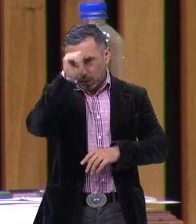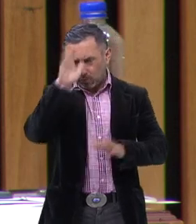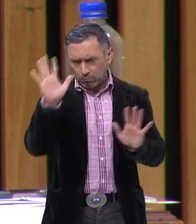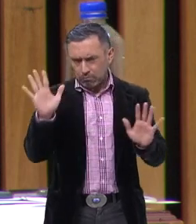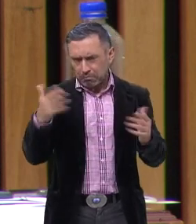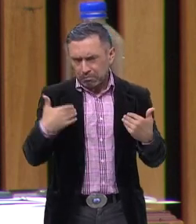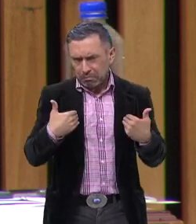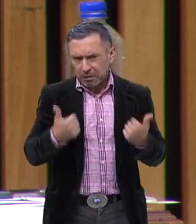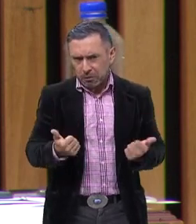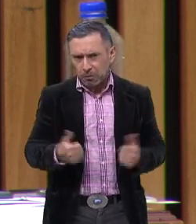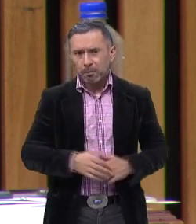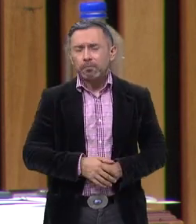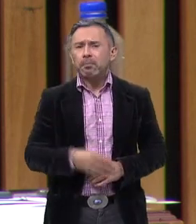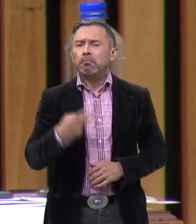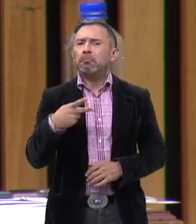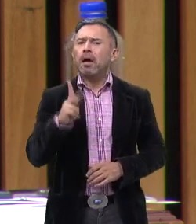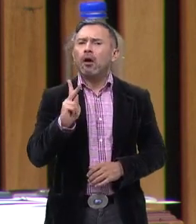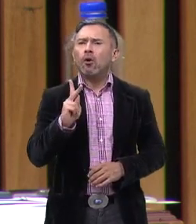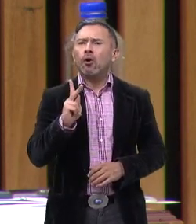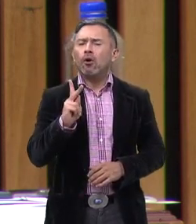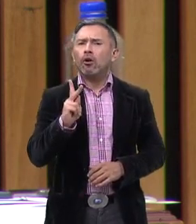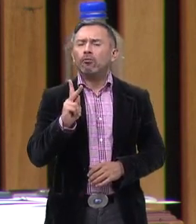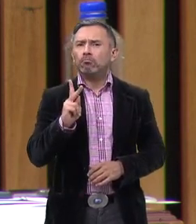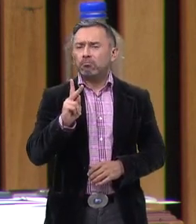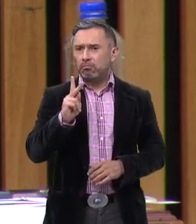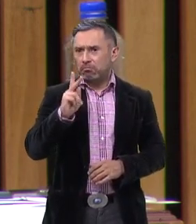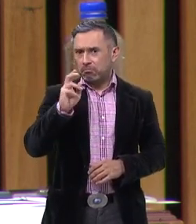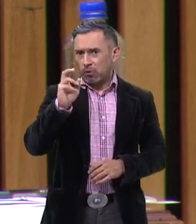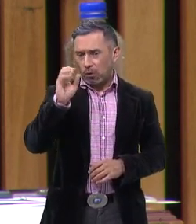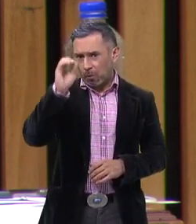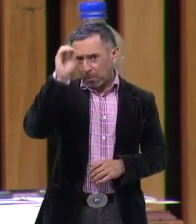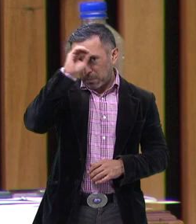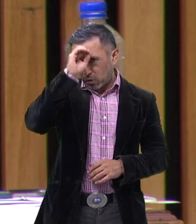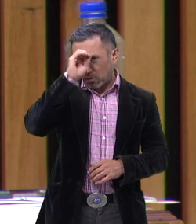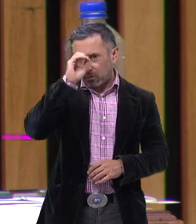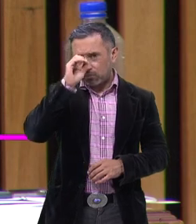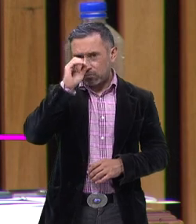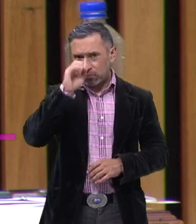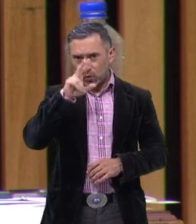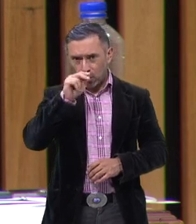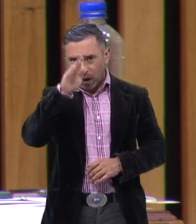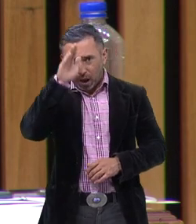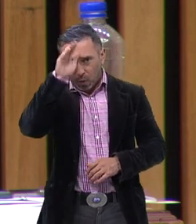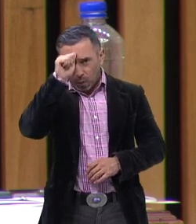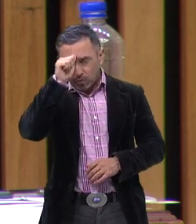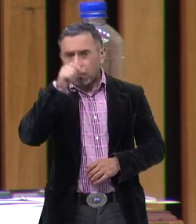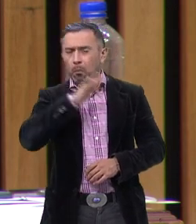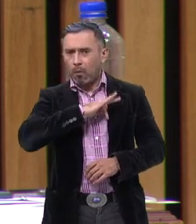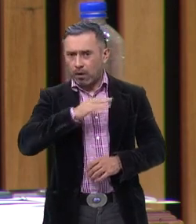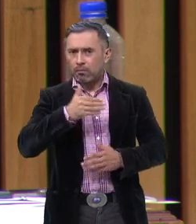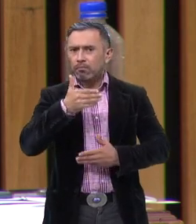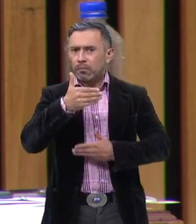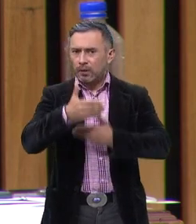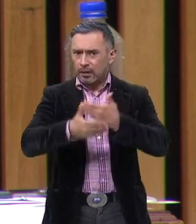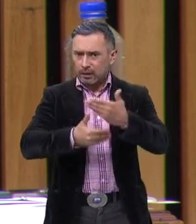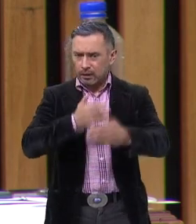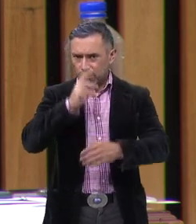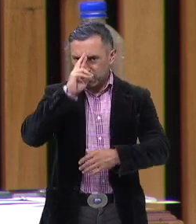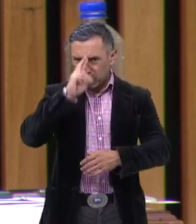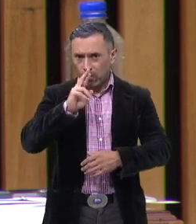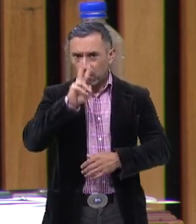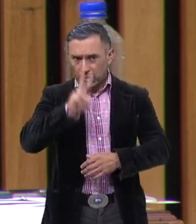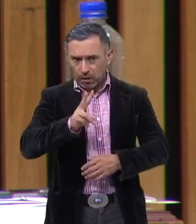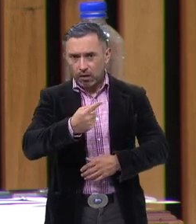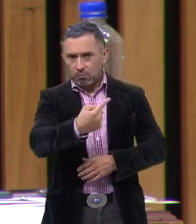el disenso puede darse de manera respetuosa y lo celebro y lo